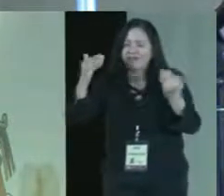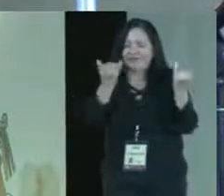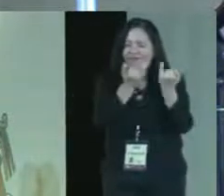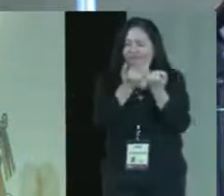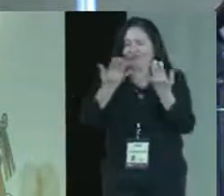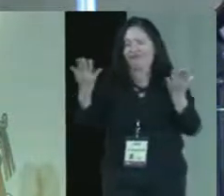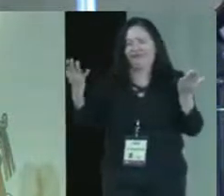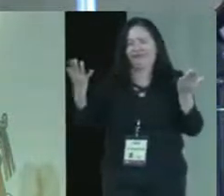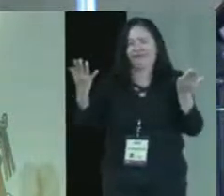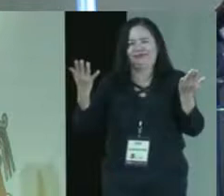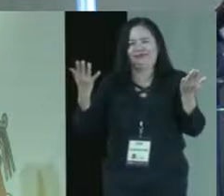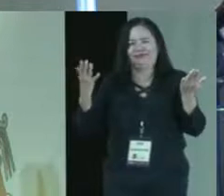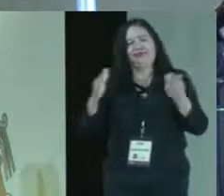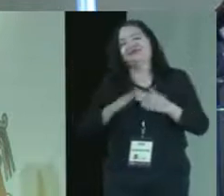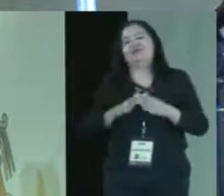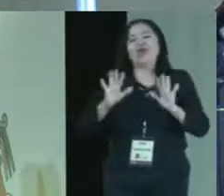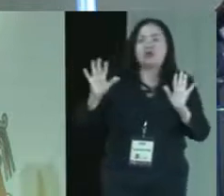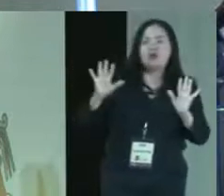no, afortunadamente, pero